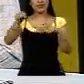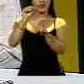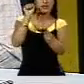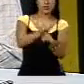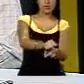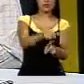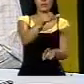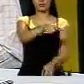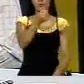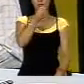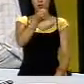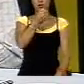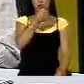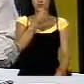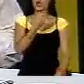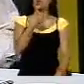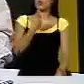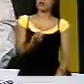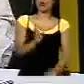hecho.